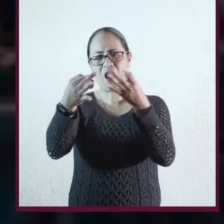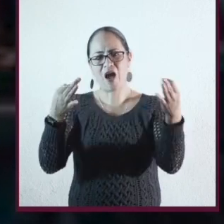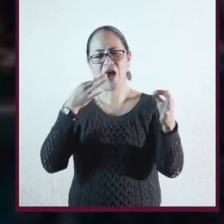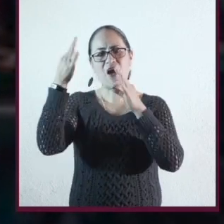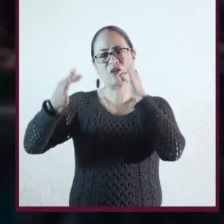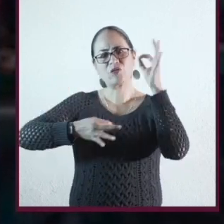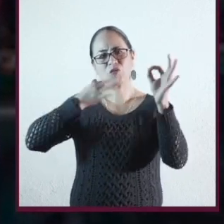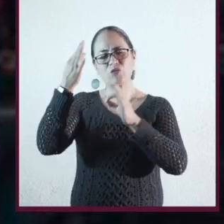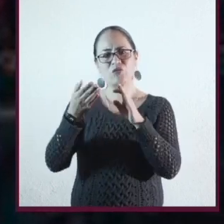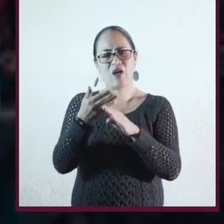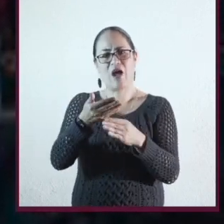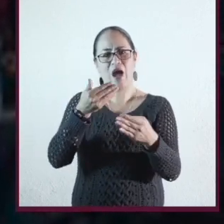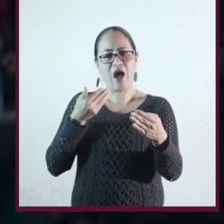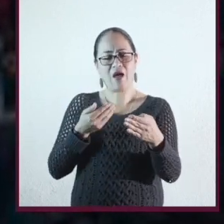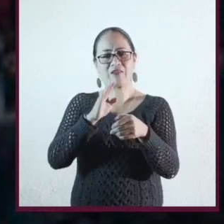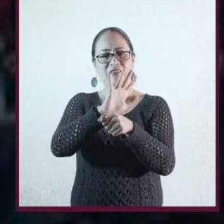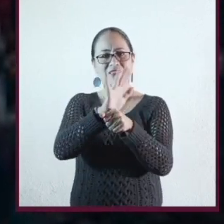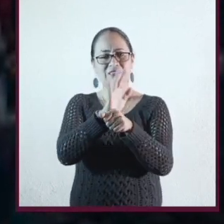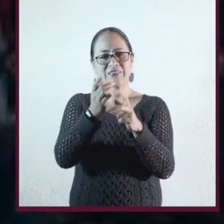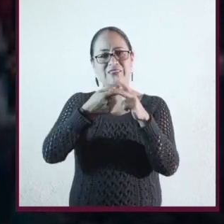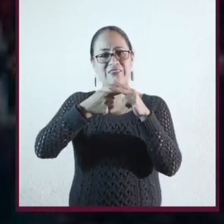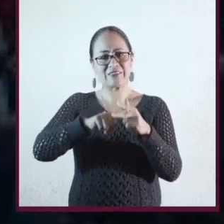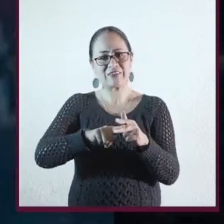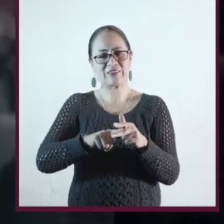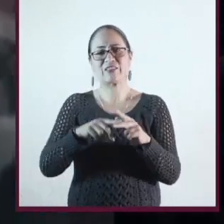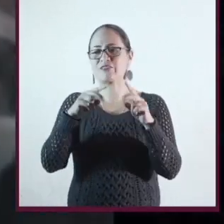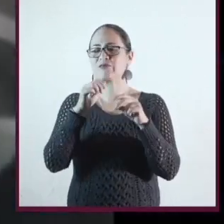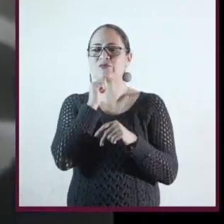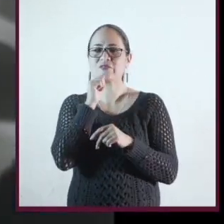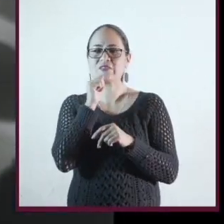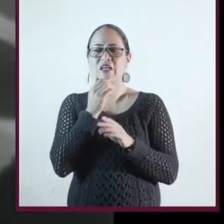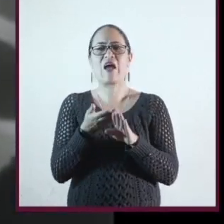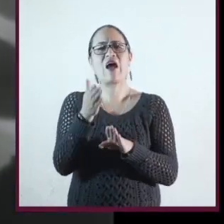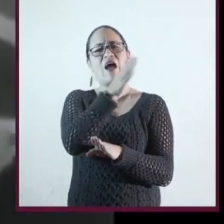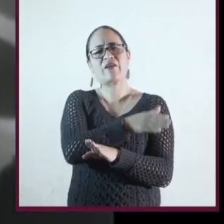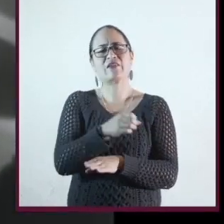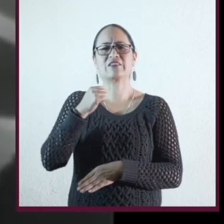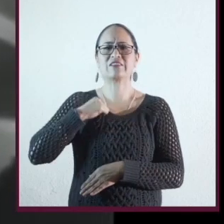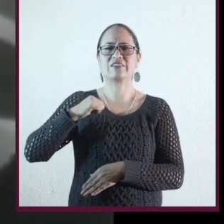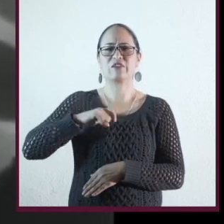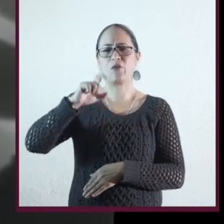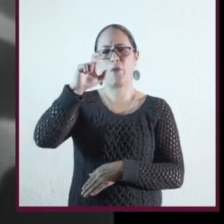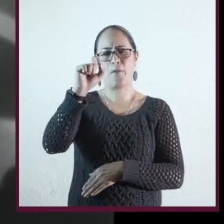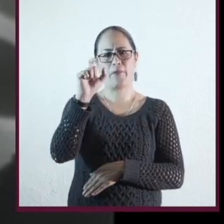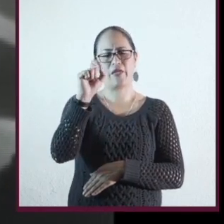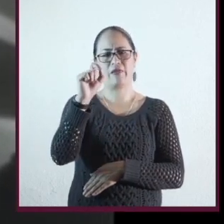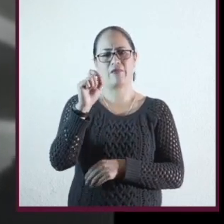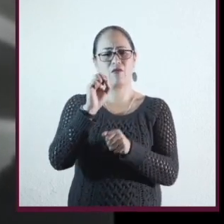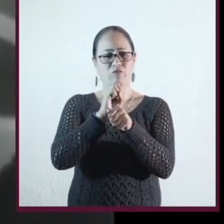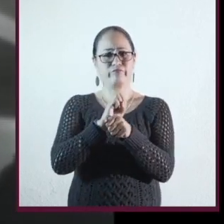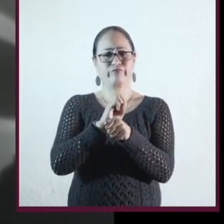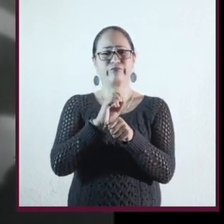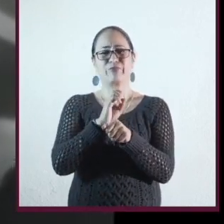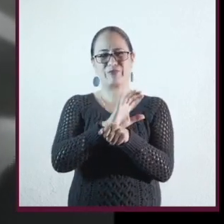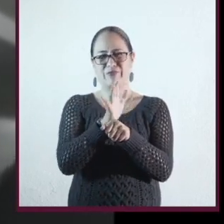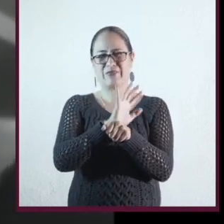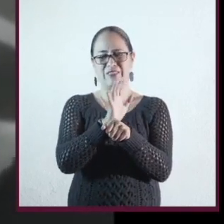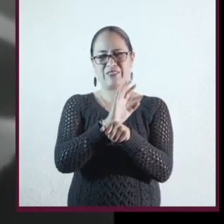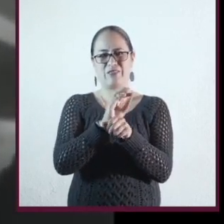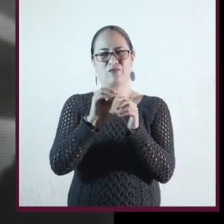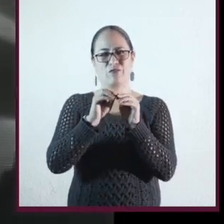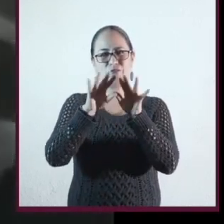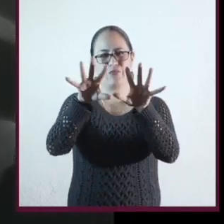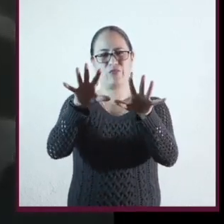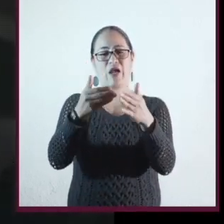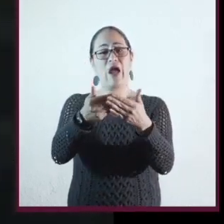la función. Originalmente, a principios del siglo XX, antes de la proyección de películas, se transmitía un